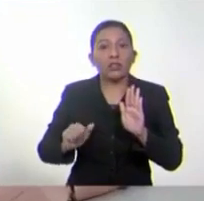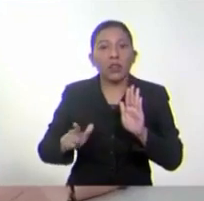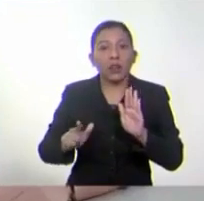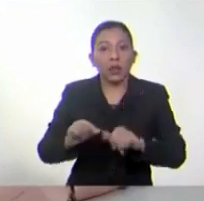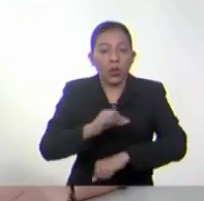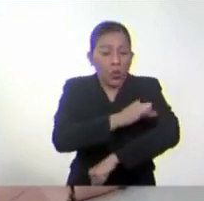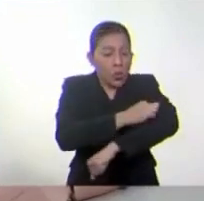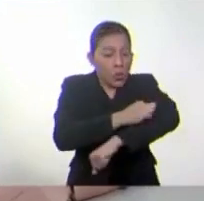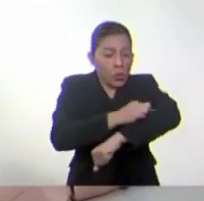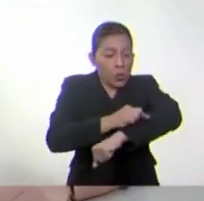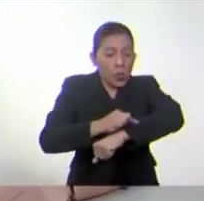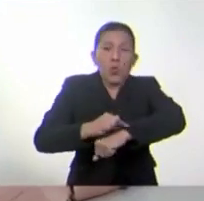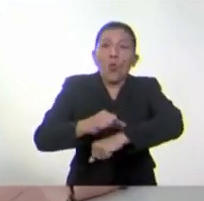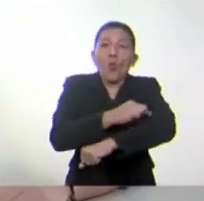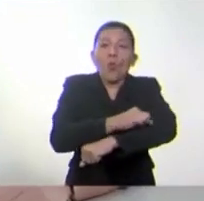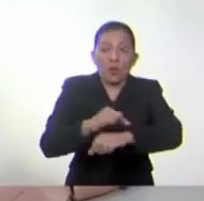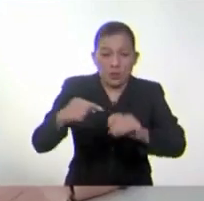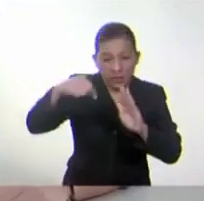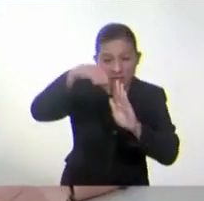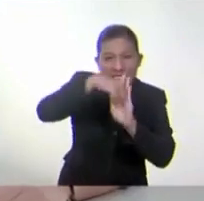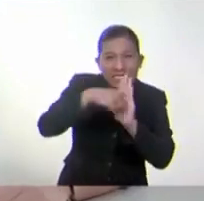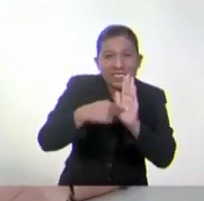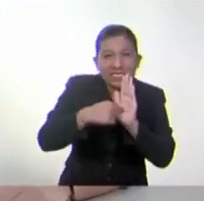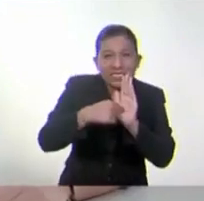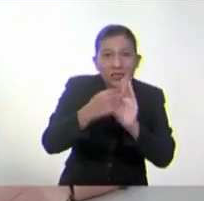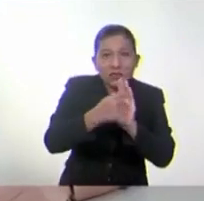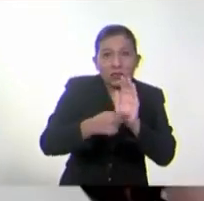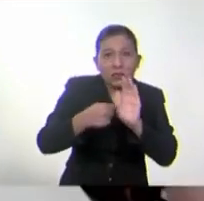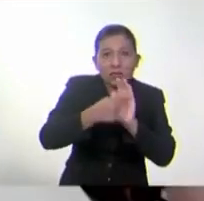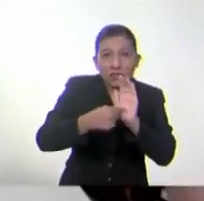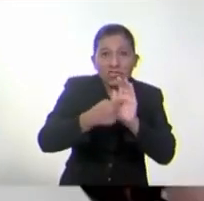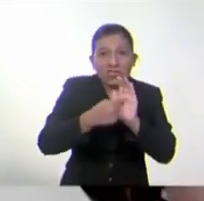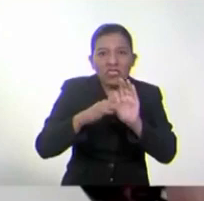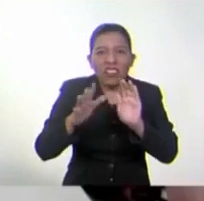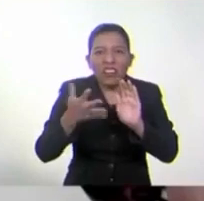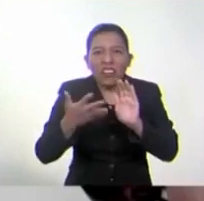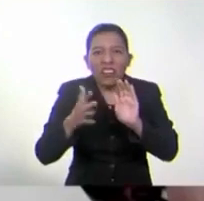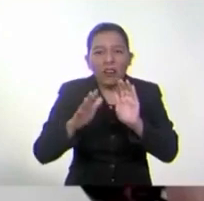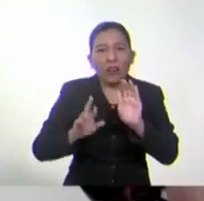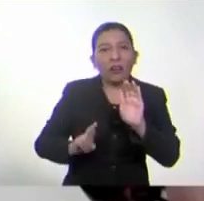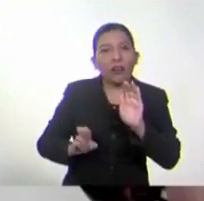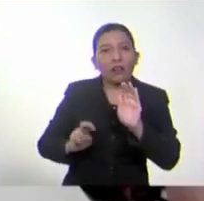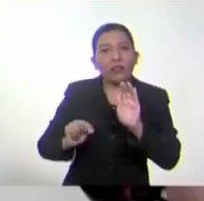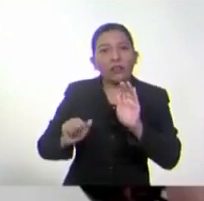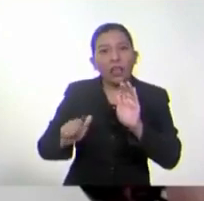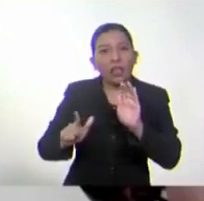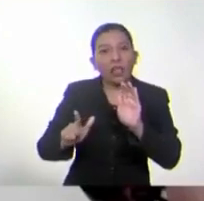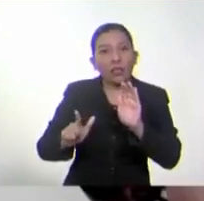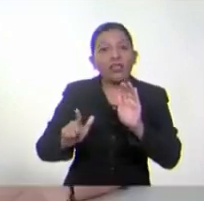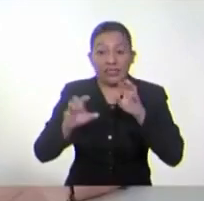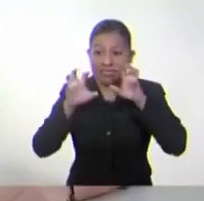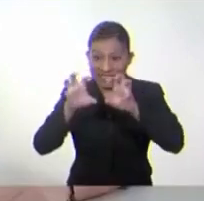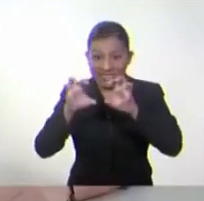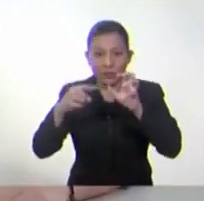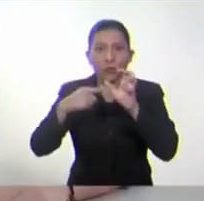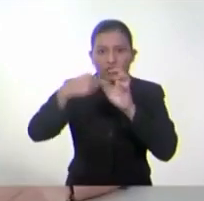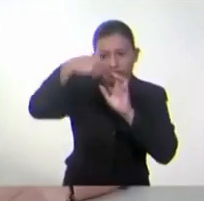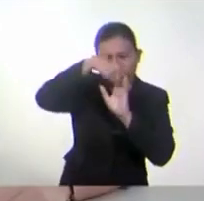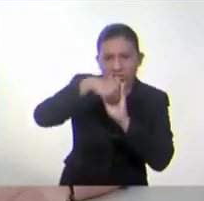renal. En realidad, la filtración sucede justamente en la médula renal.